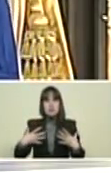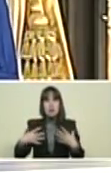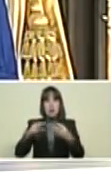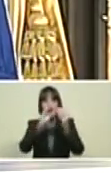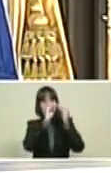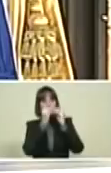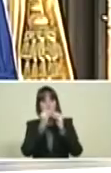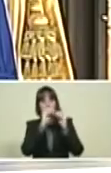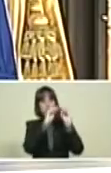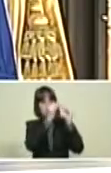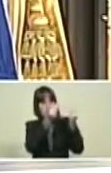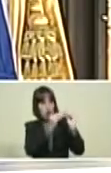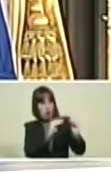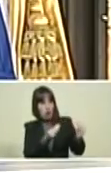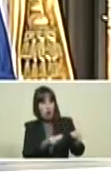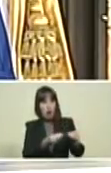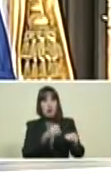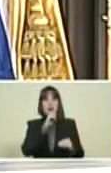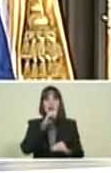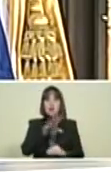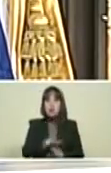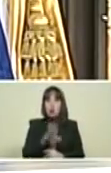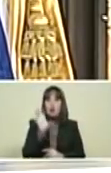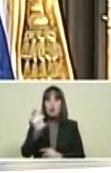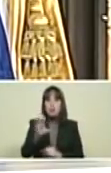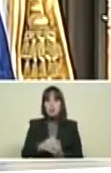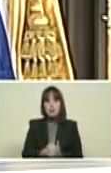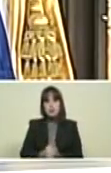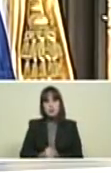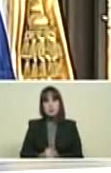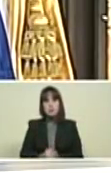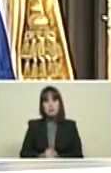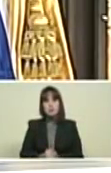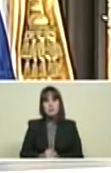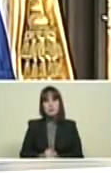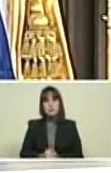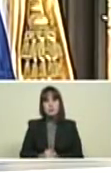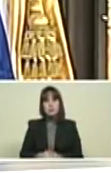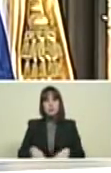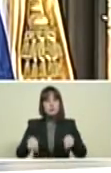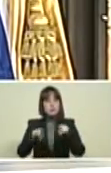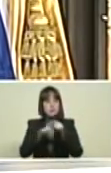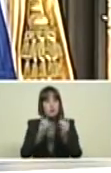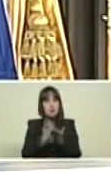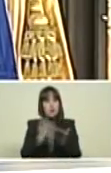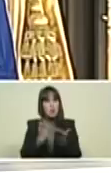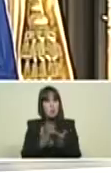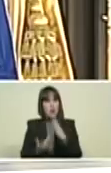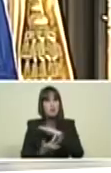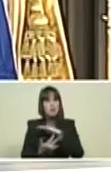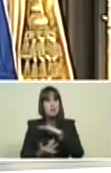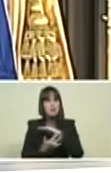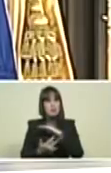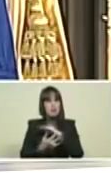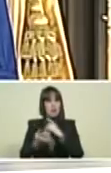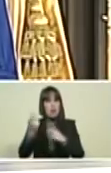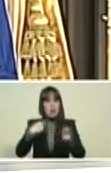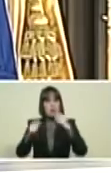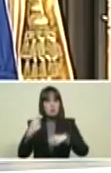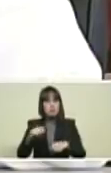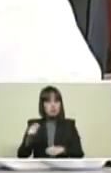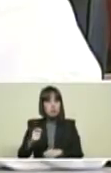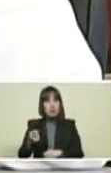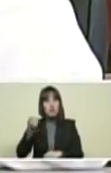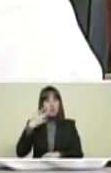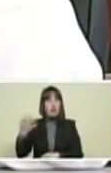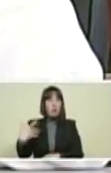estética, la historia de nuestro país. Las escuelas técnicas de comercio, tan